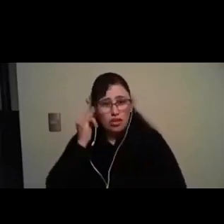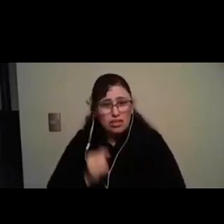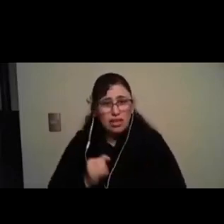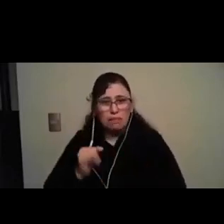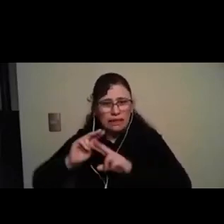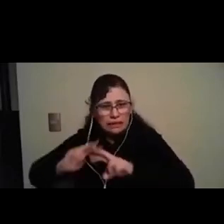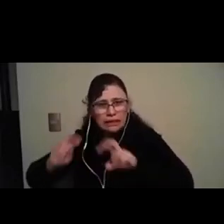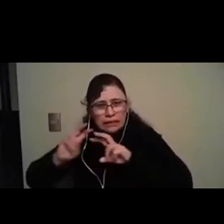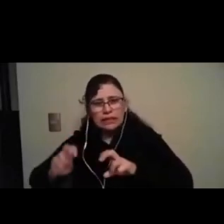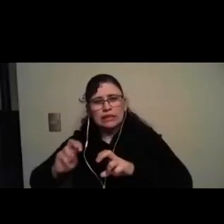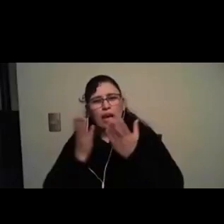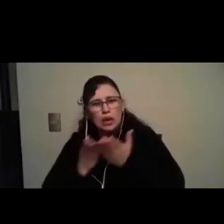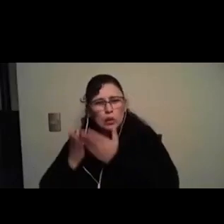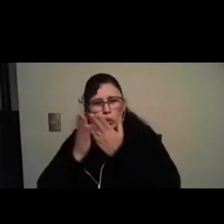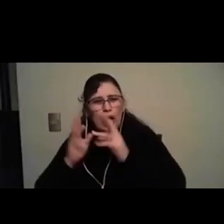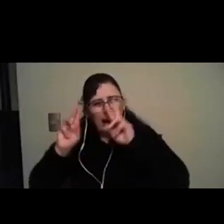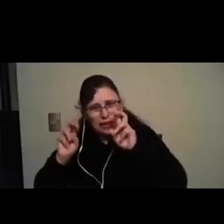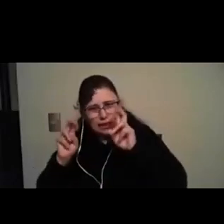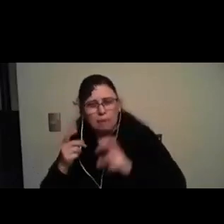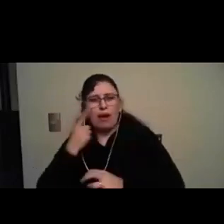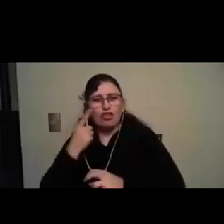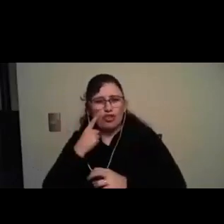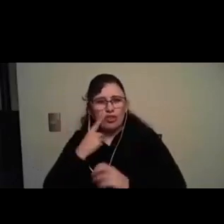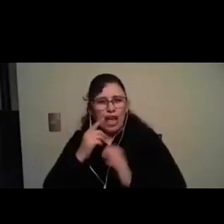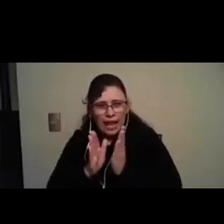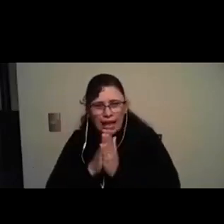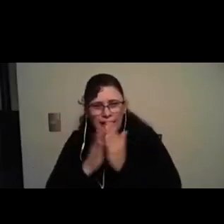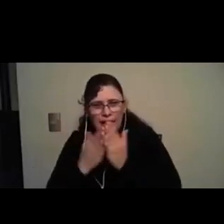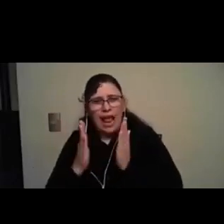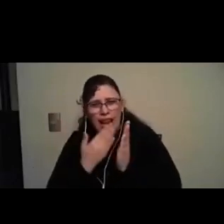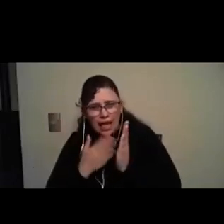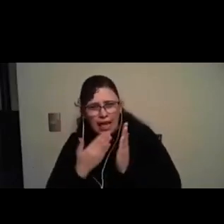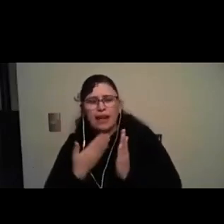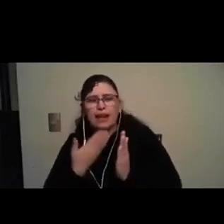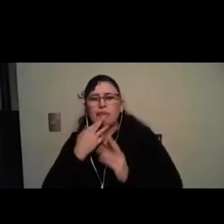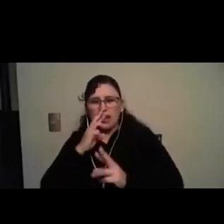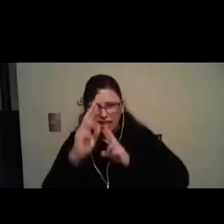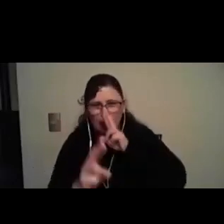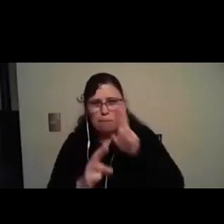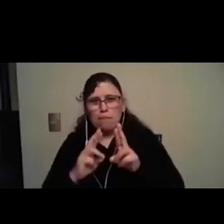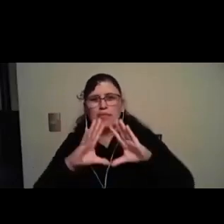¿ya? Ah, requiere de crear un clima cálido y de respeto para el abordaje propiamente.